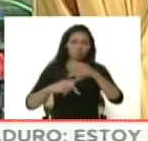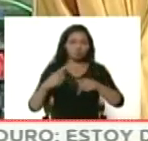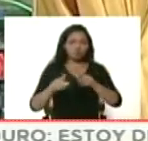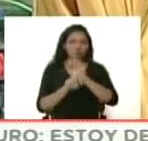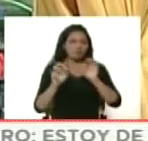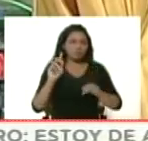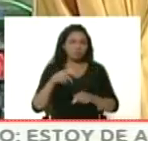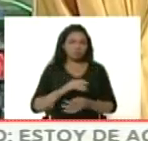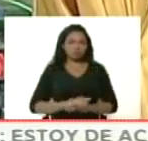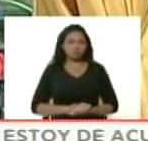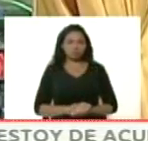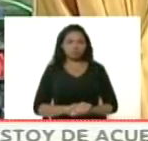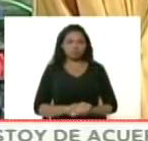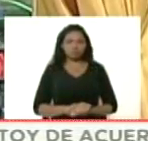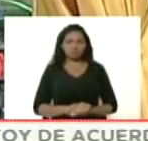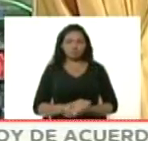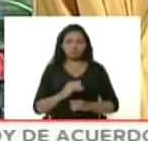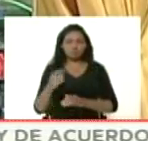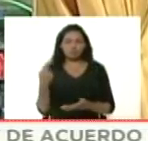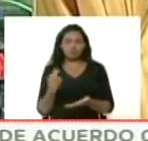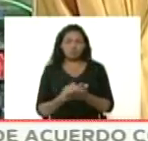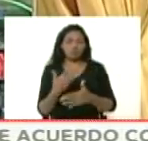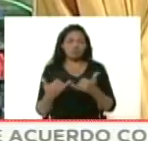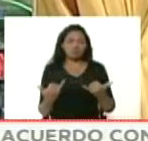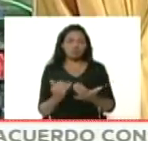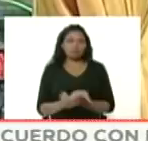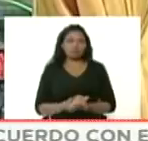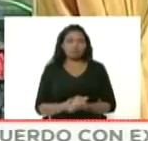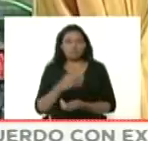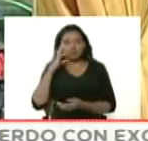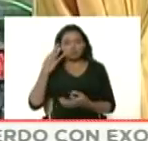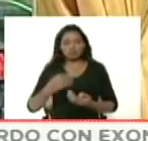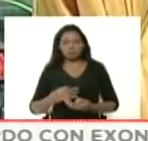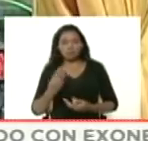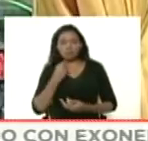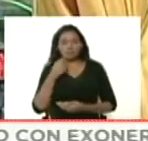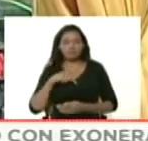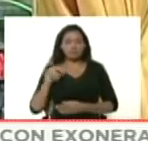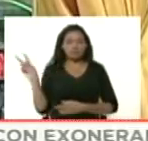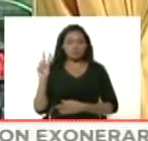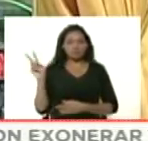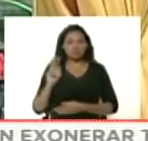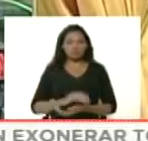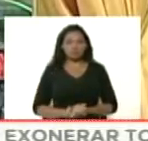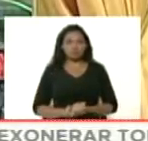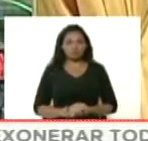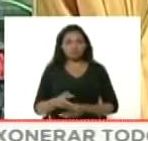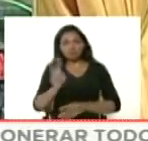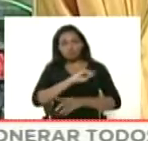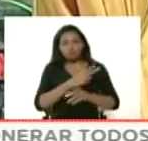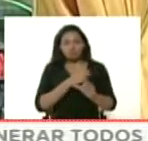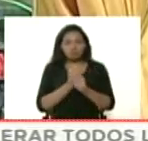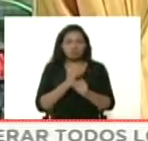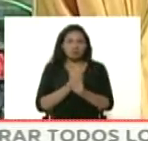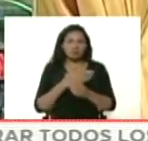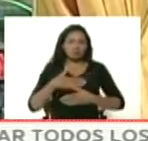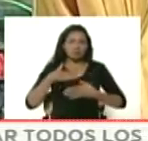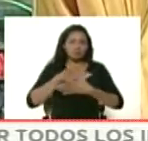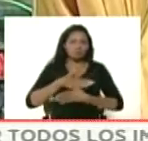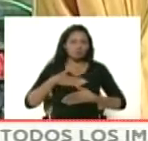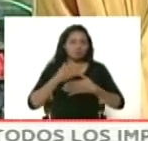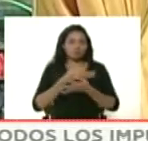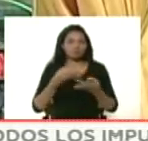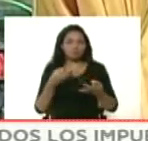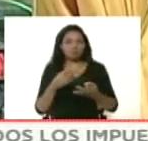razas que otorguen aportes excepcionales para la seguridad alimentaria venezolana o fuerza de trabajo en condiciones